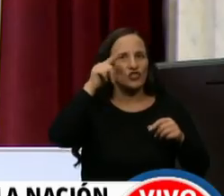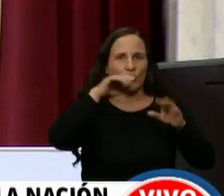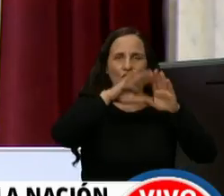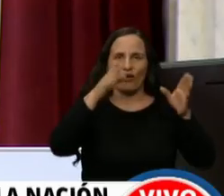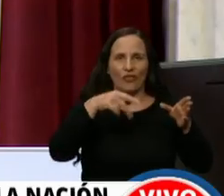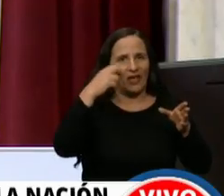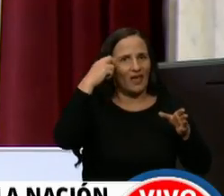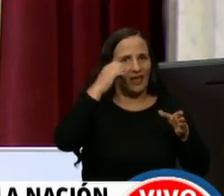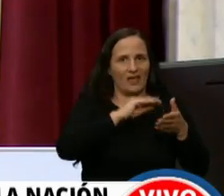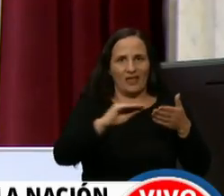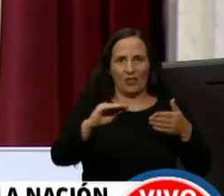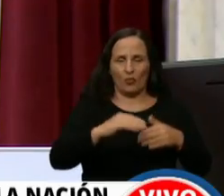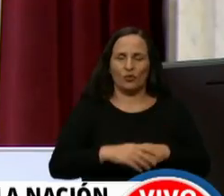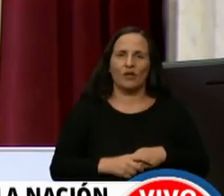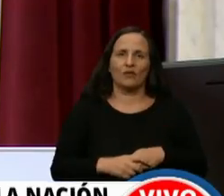cámara